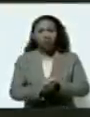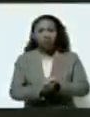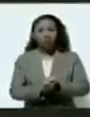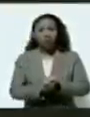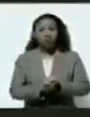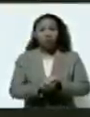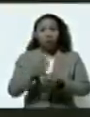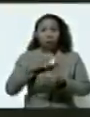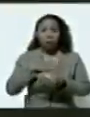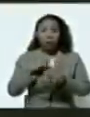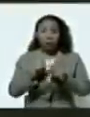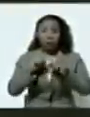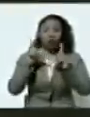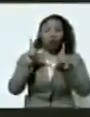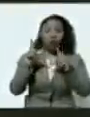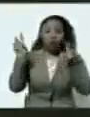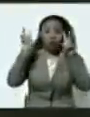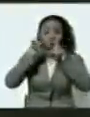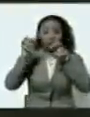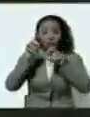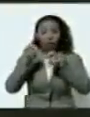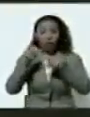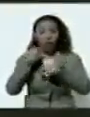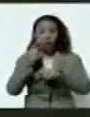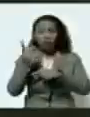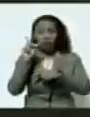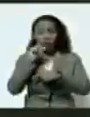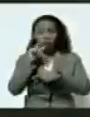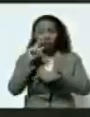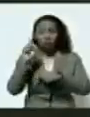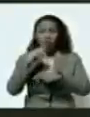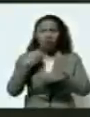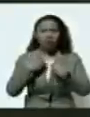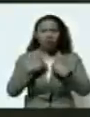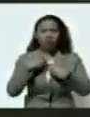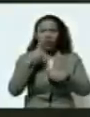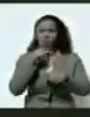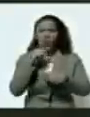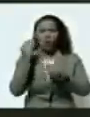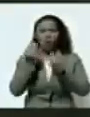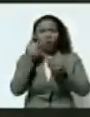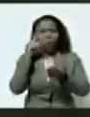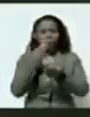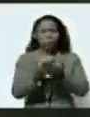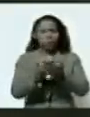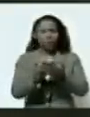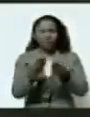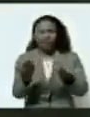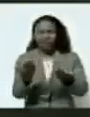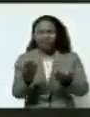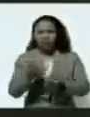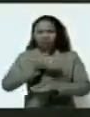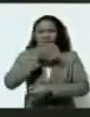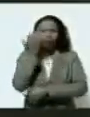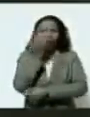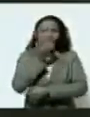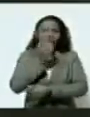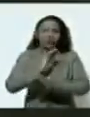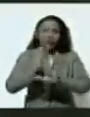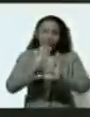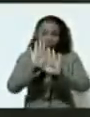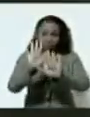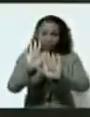Oye, me sorprendió, hay que investigar, como dice él en su tweet. No te preocupes, que no hay manera de probarlo, no hay manera de probarlo. Ya va a ver.